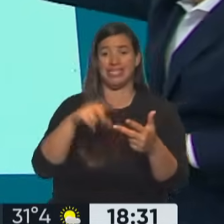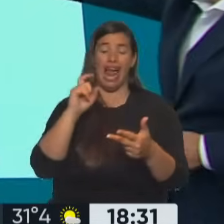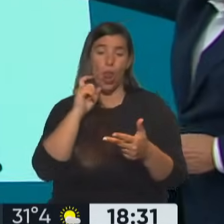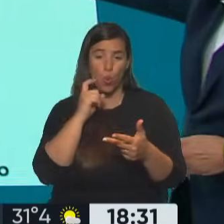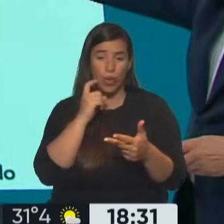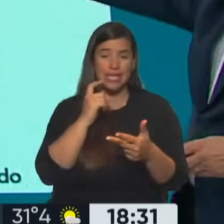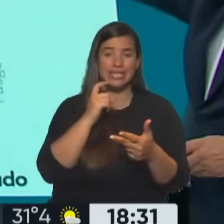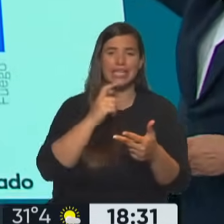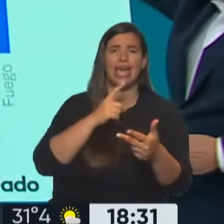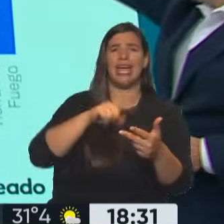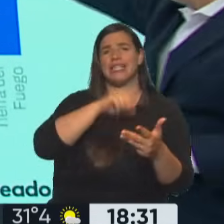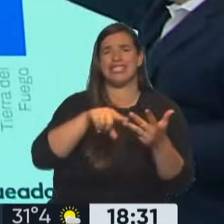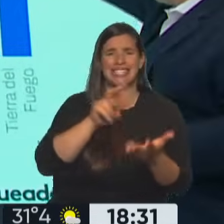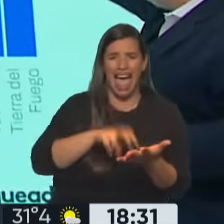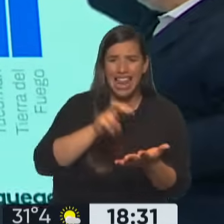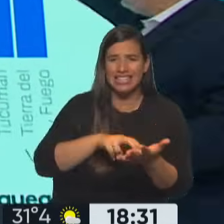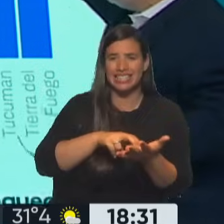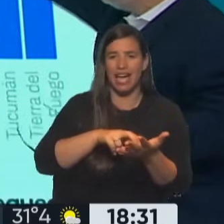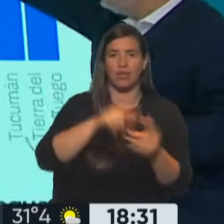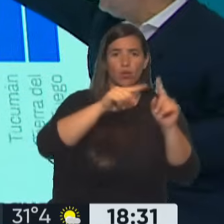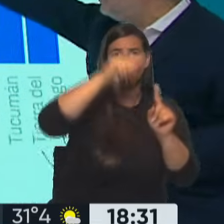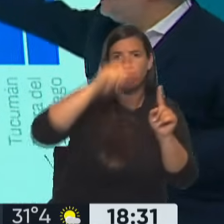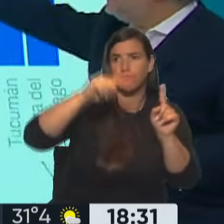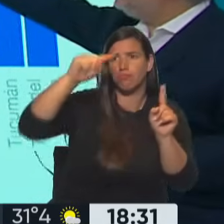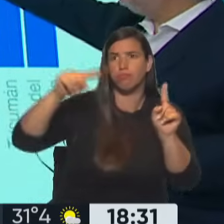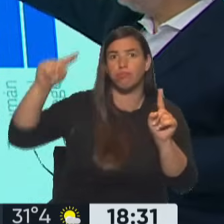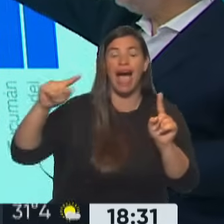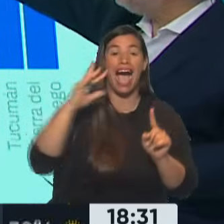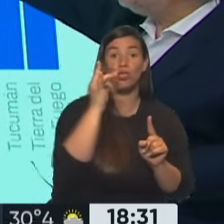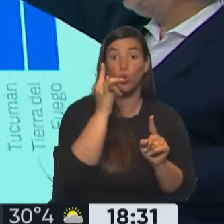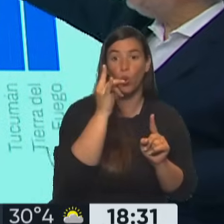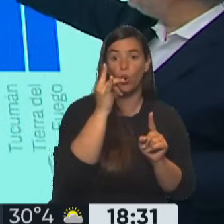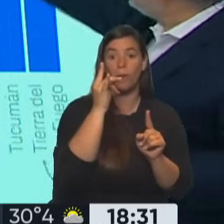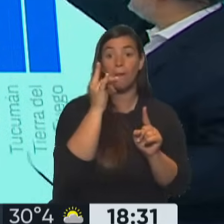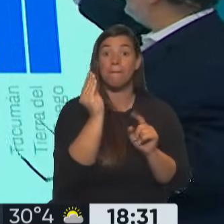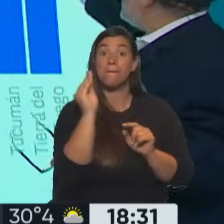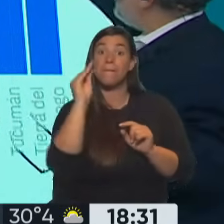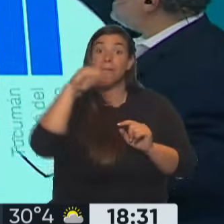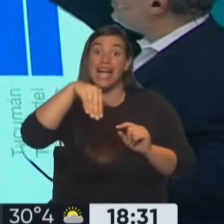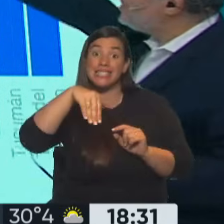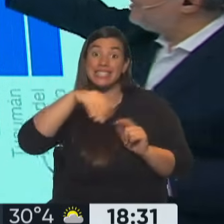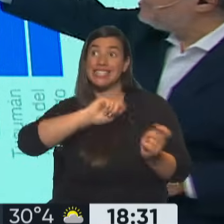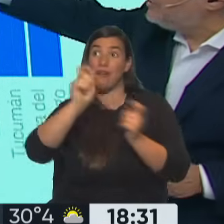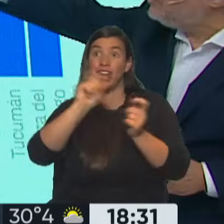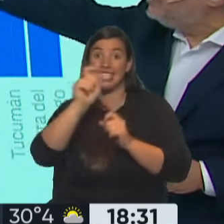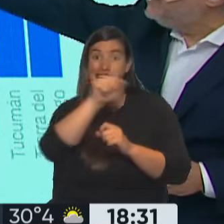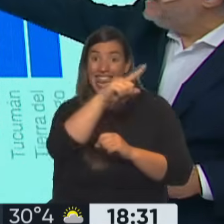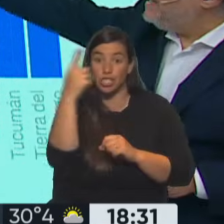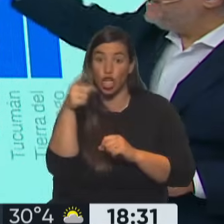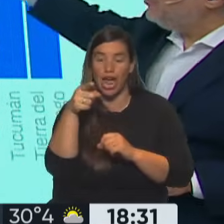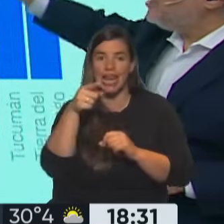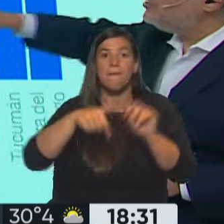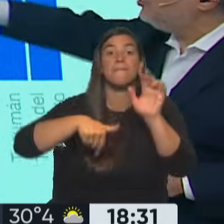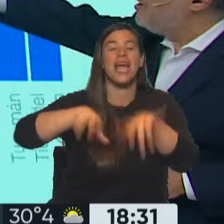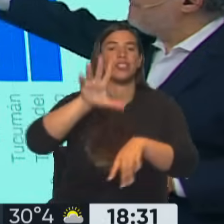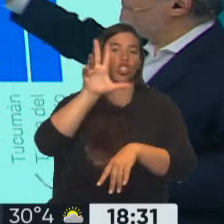Después está Salta, ¿viste? En más de la mitad, en todo esto azul. Y si le agregas la parte de transferencia nacional, se va a más del 80%. Bueno, son todas